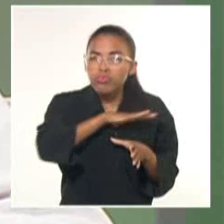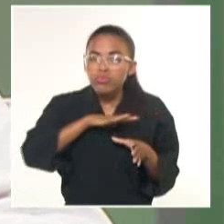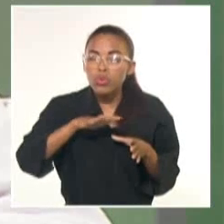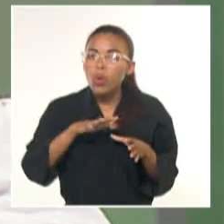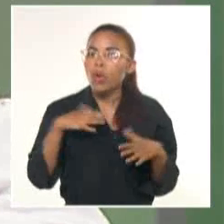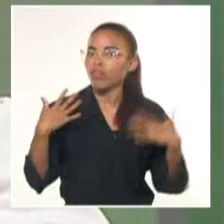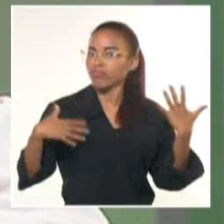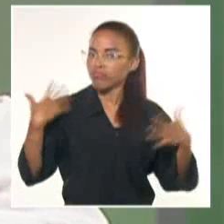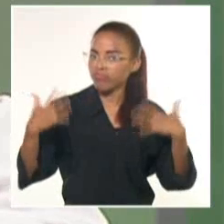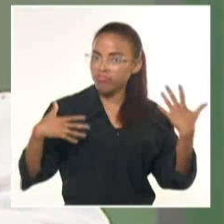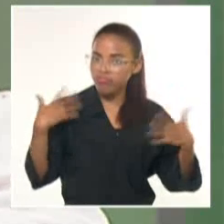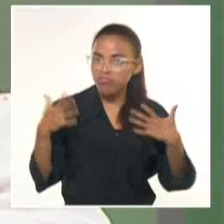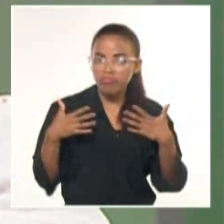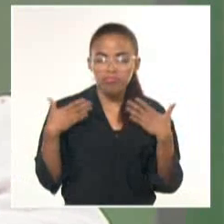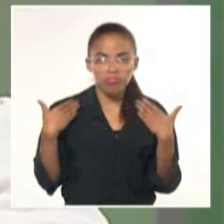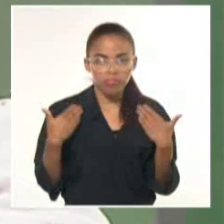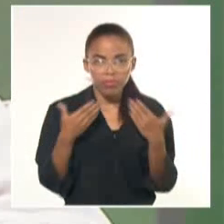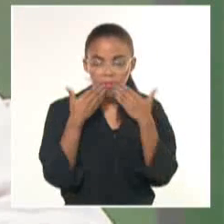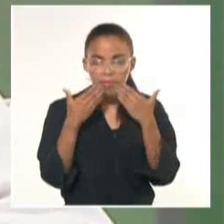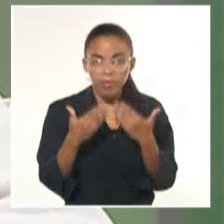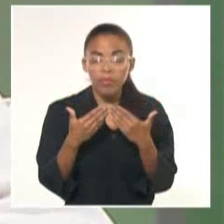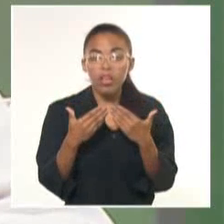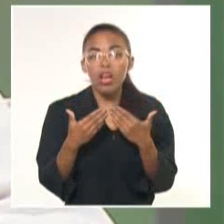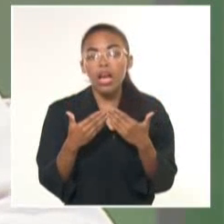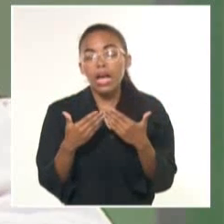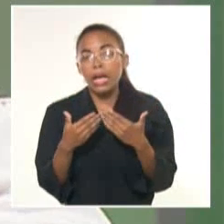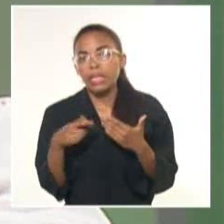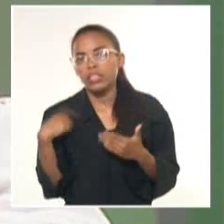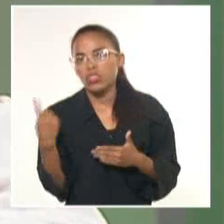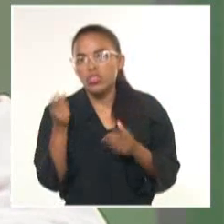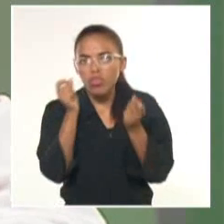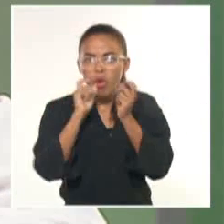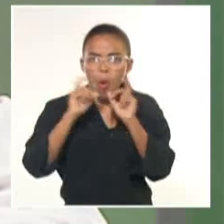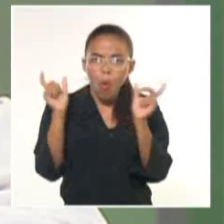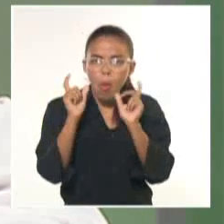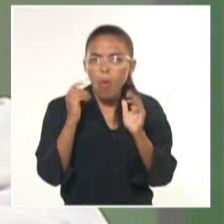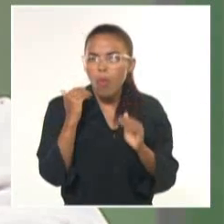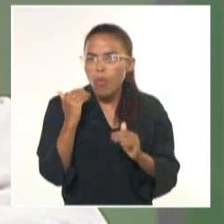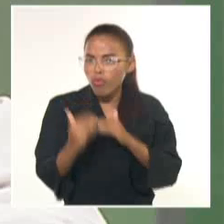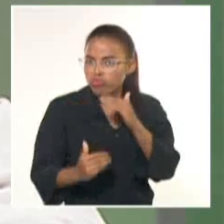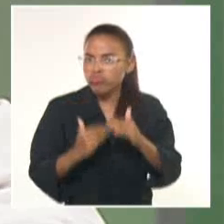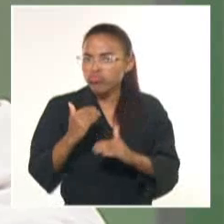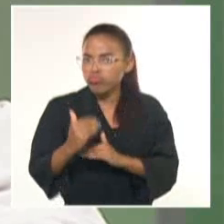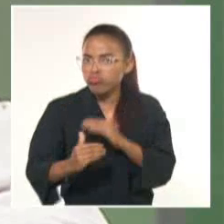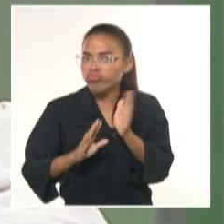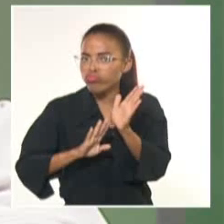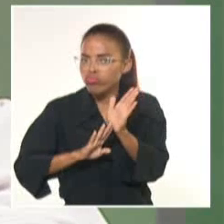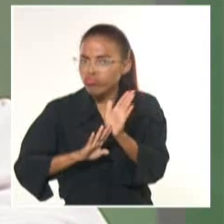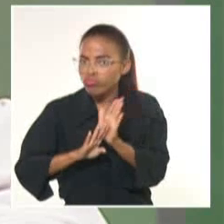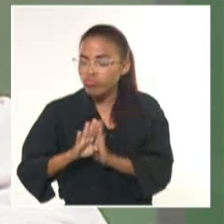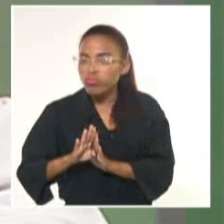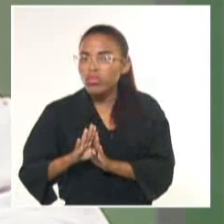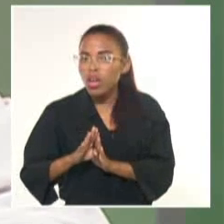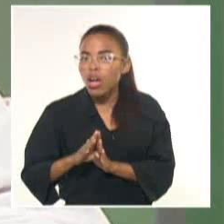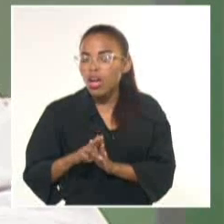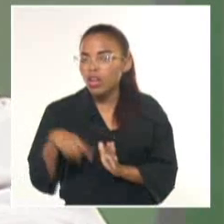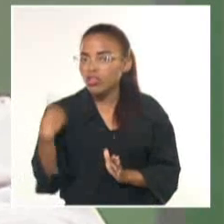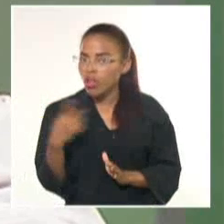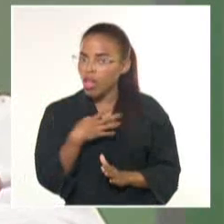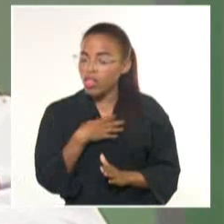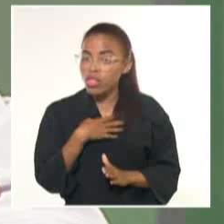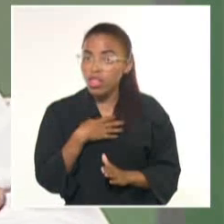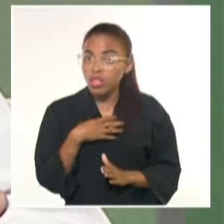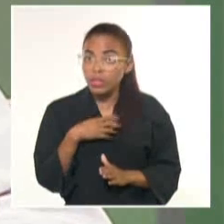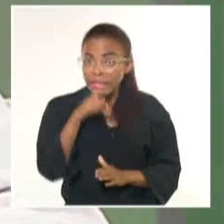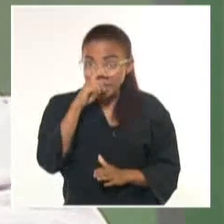mucho. Pero no nos sorprende la evolución. Los hemos tenido, niños muy graves,